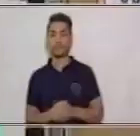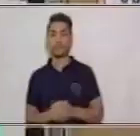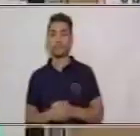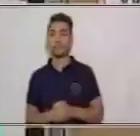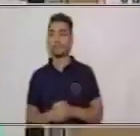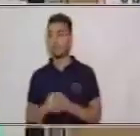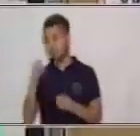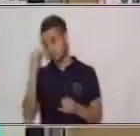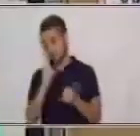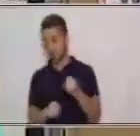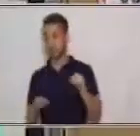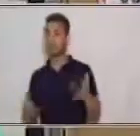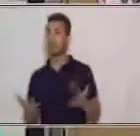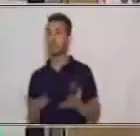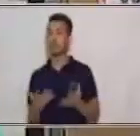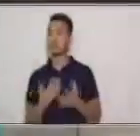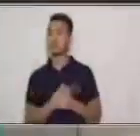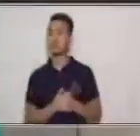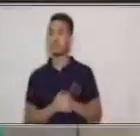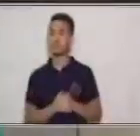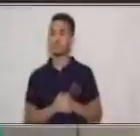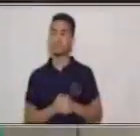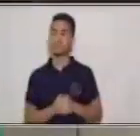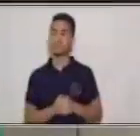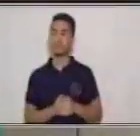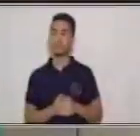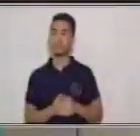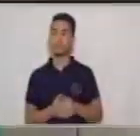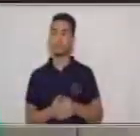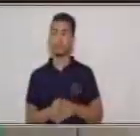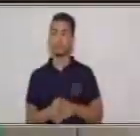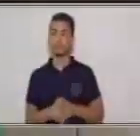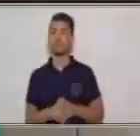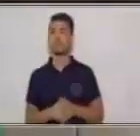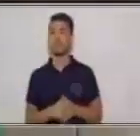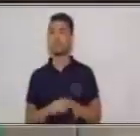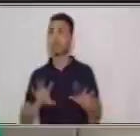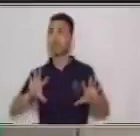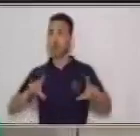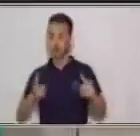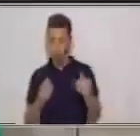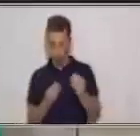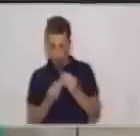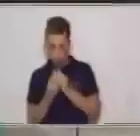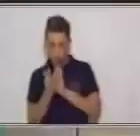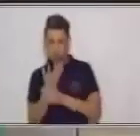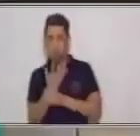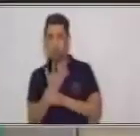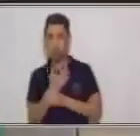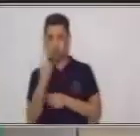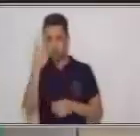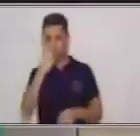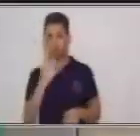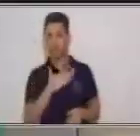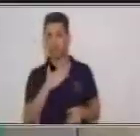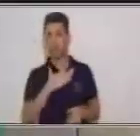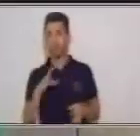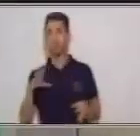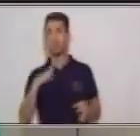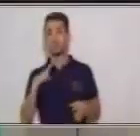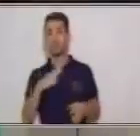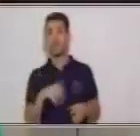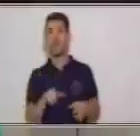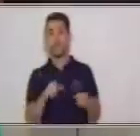Y por último están los, según su origen, se clasifican en primitivos y en